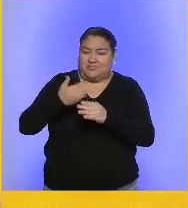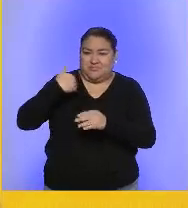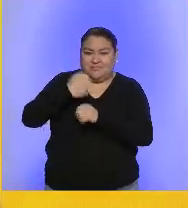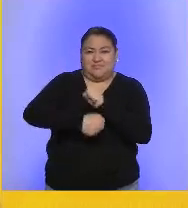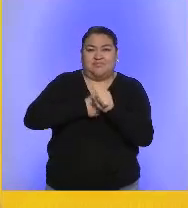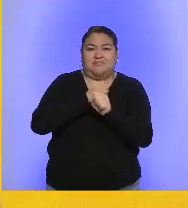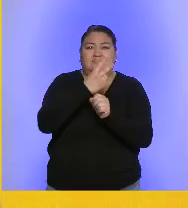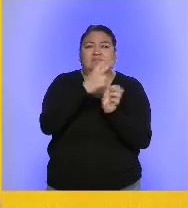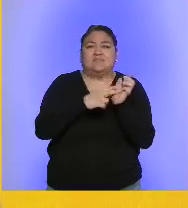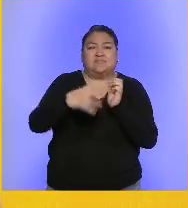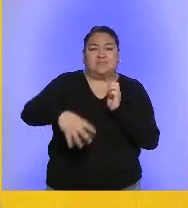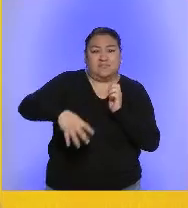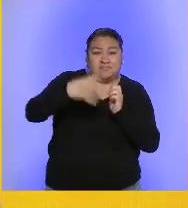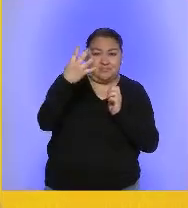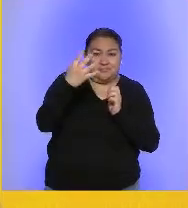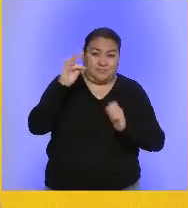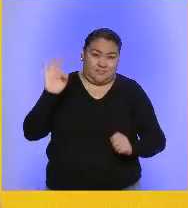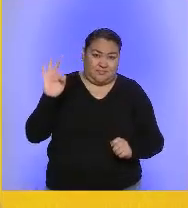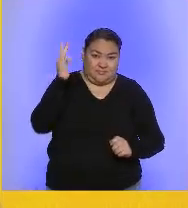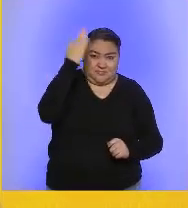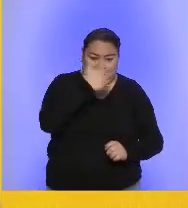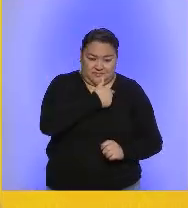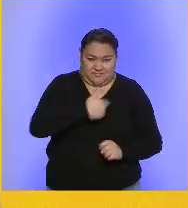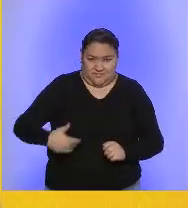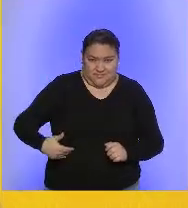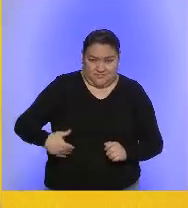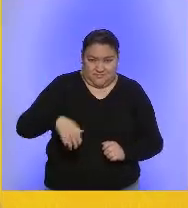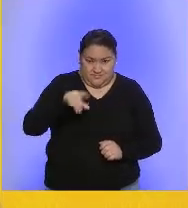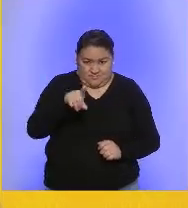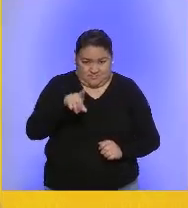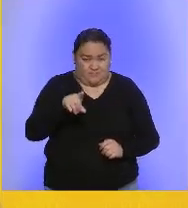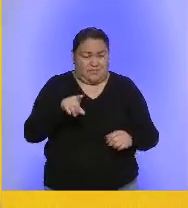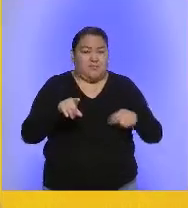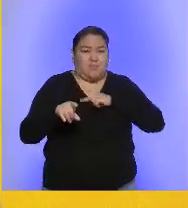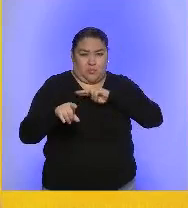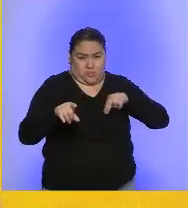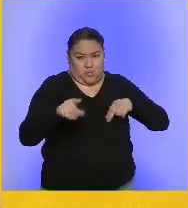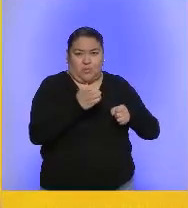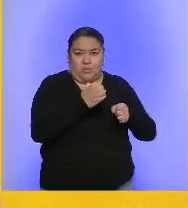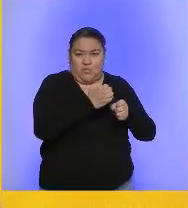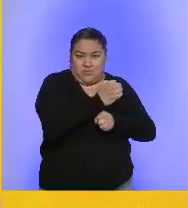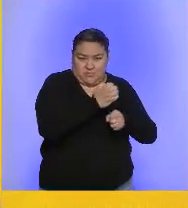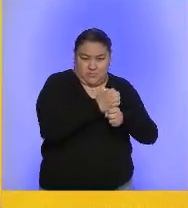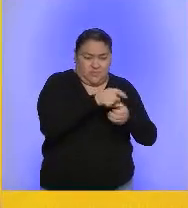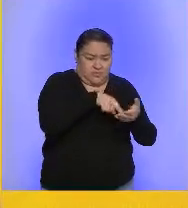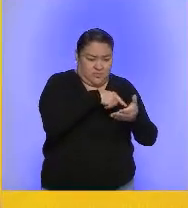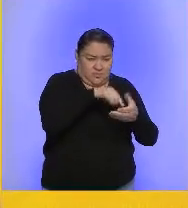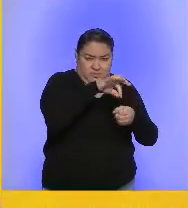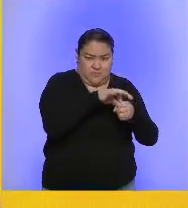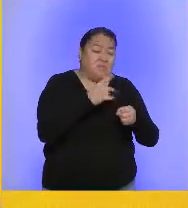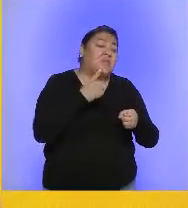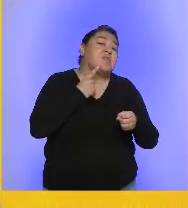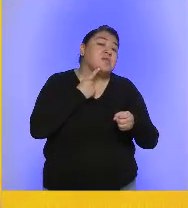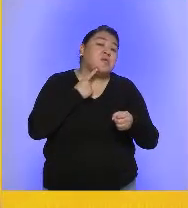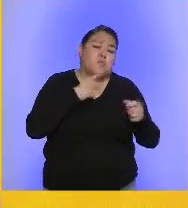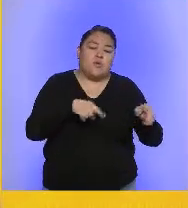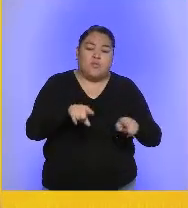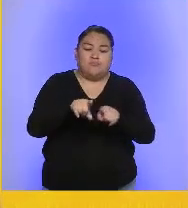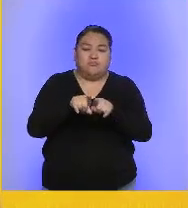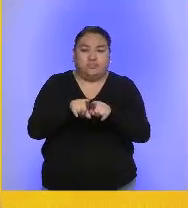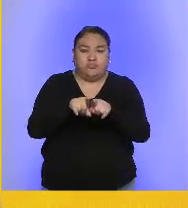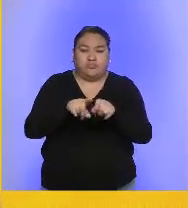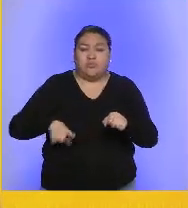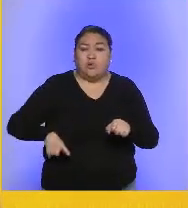federales, y en nuestro estado decidimos diputados, la gobernatura, 30 diputados, la